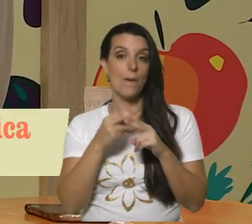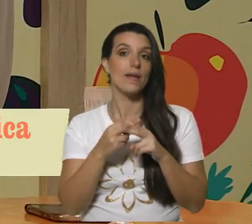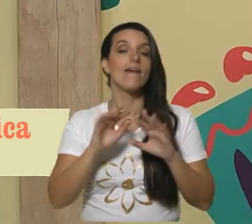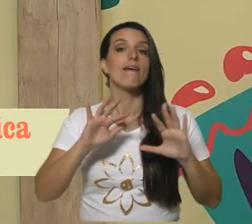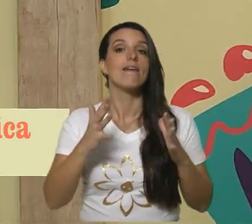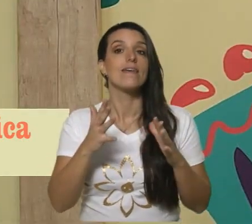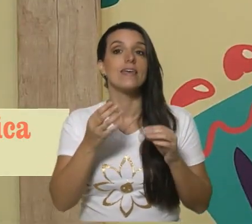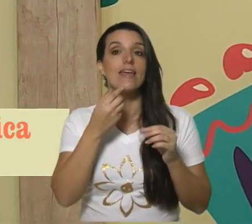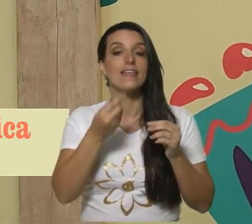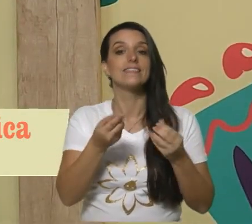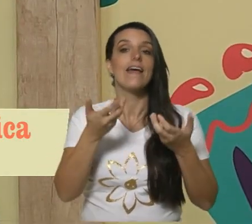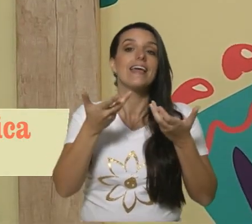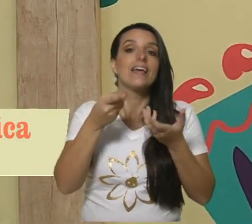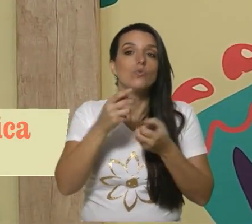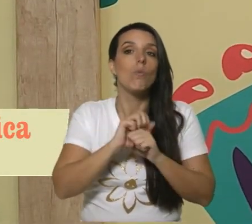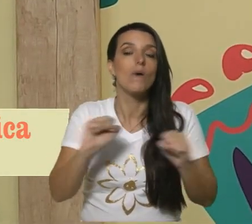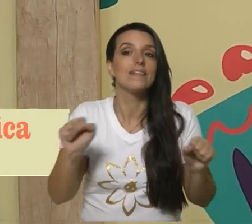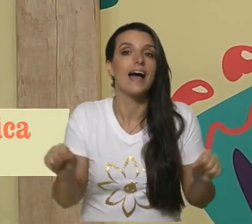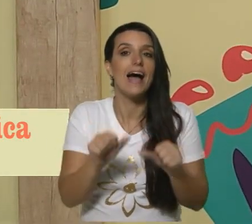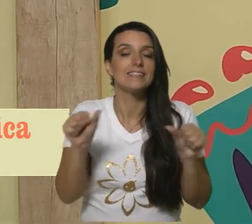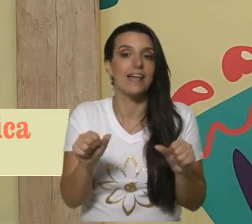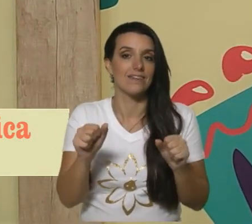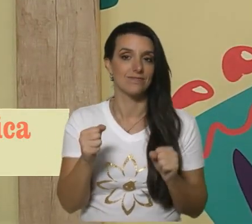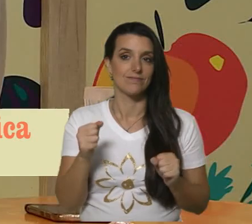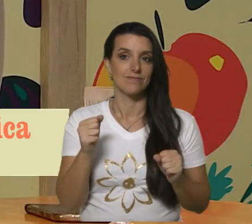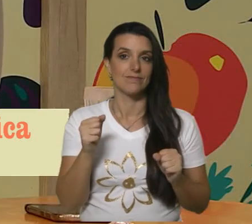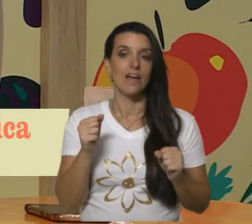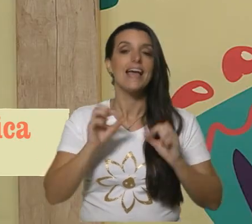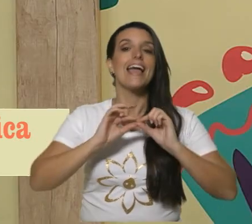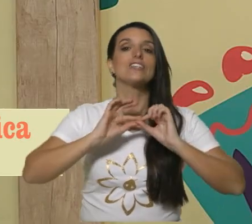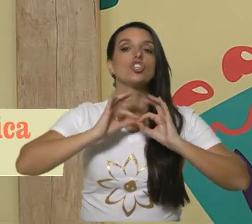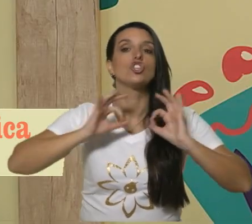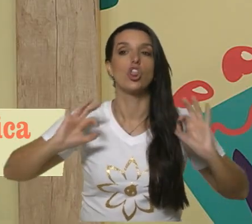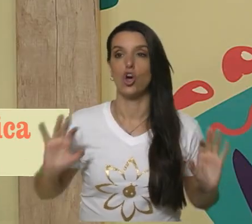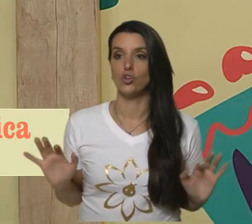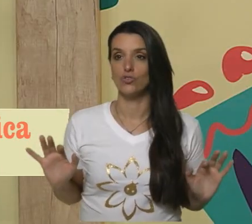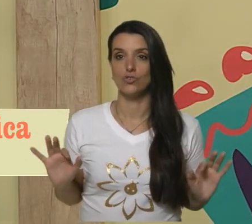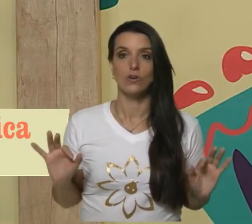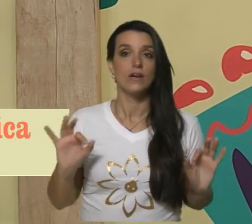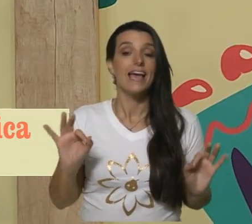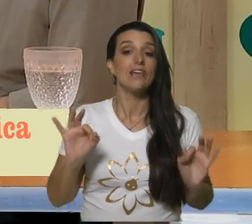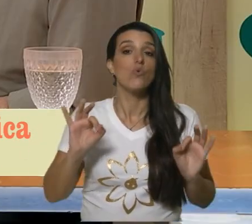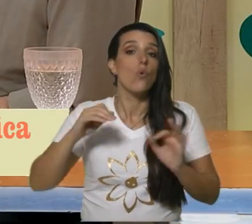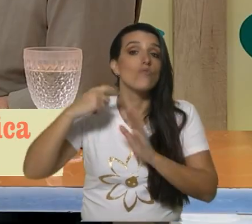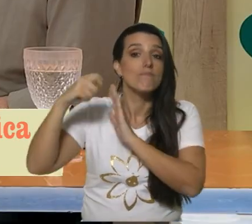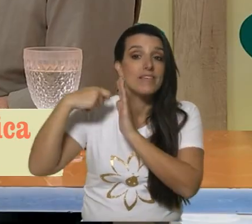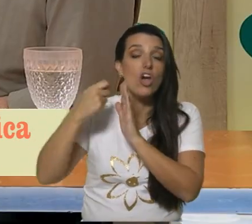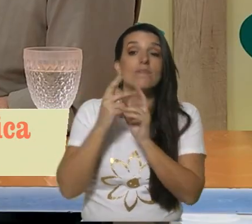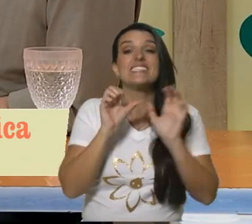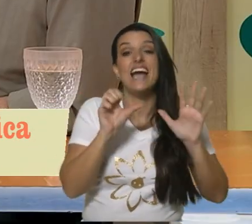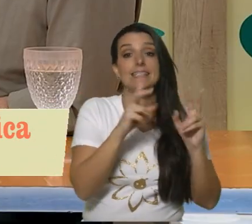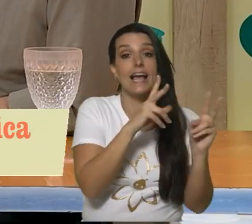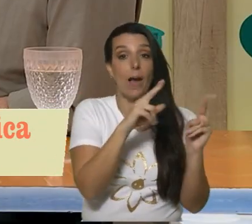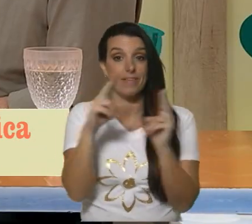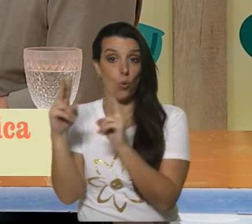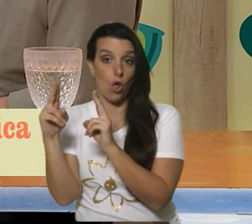la bajada es qué estás dispuesto a hacer para comprobar que el alma es inmortal Esa es la bajada es una serie de ciencia ficción fantástica de seis capítulos